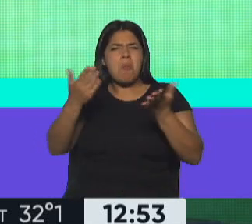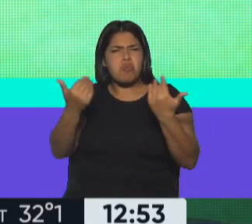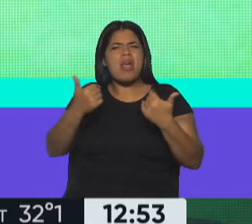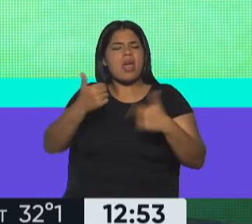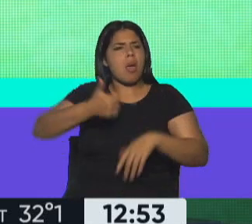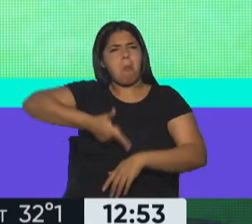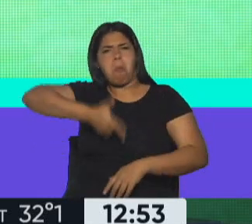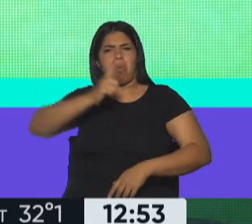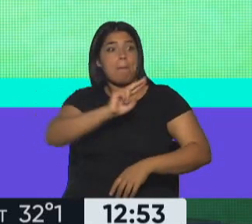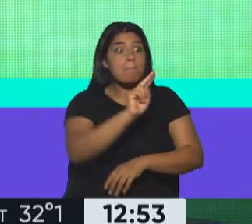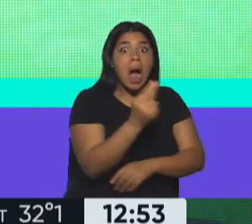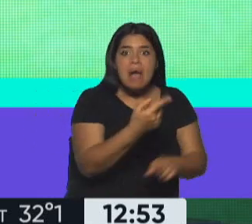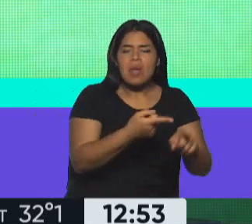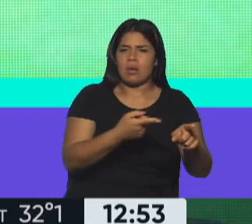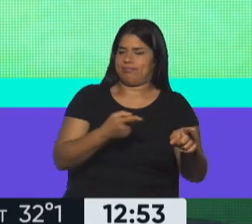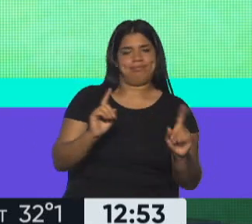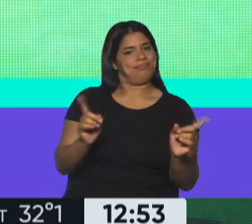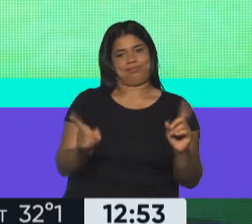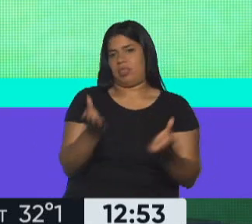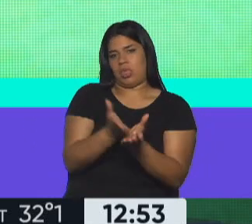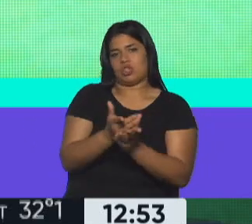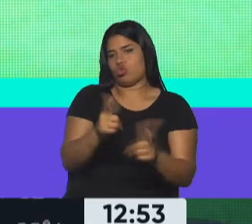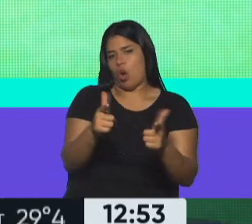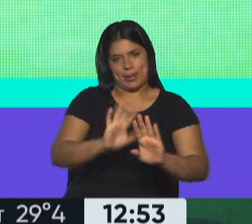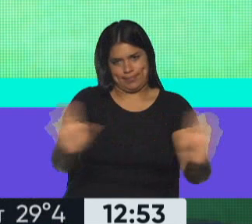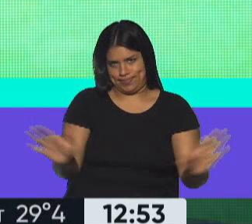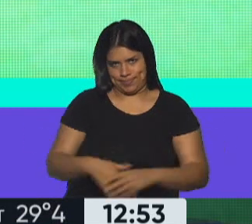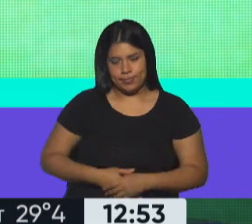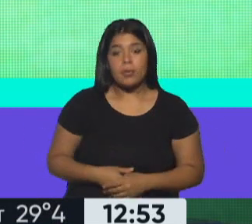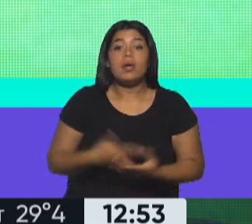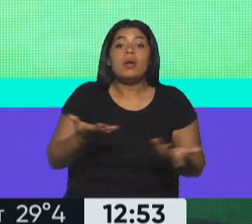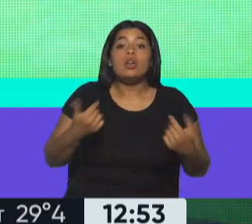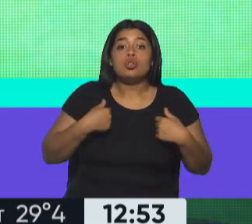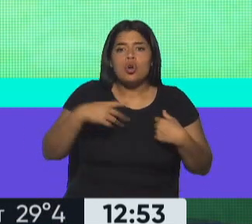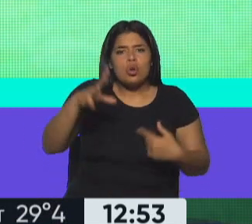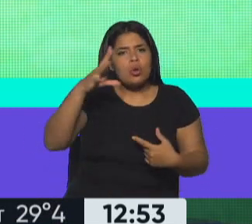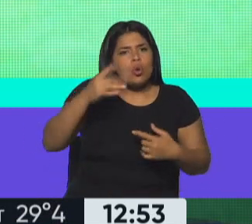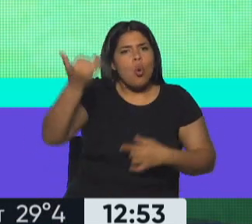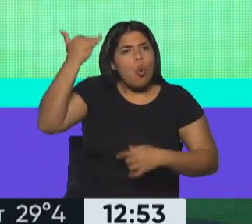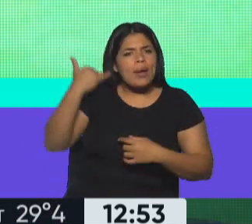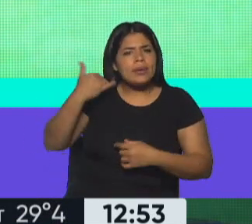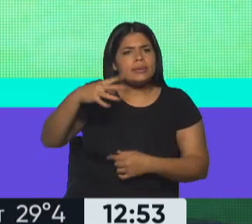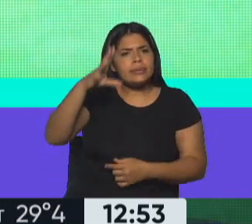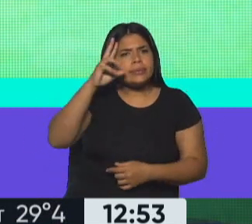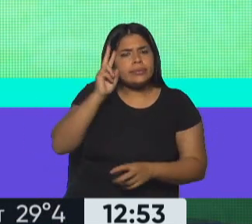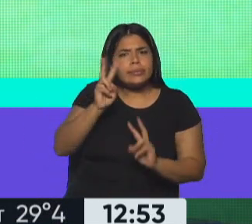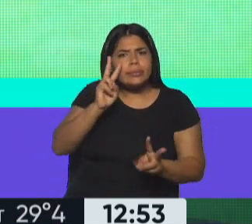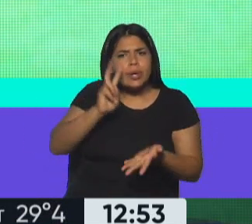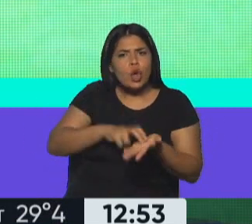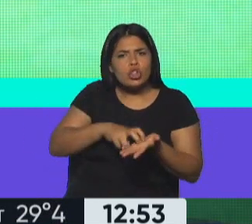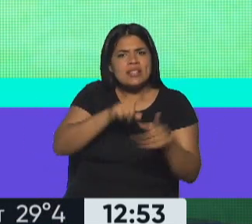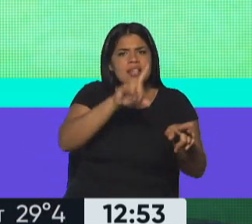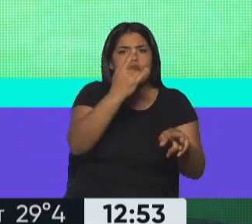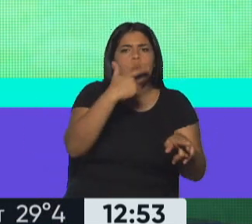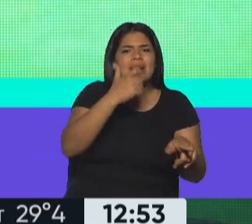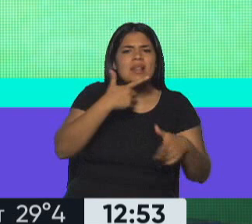yo les cuento que el jueves cuando me enteré de la muerte de lucas me derrumbé